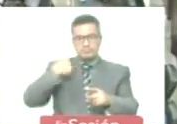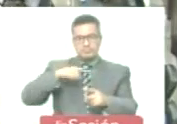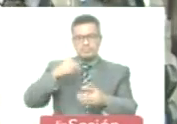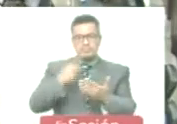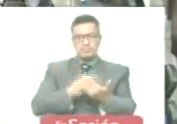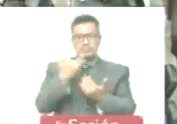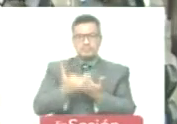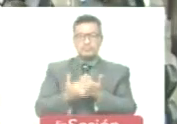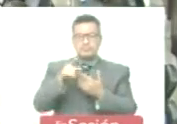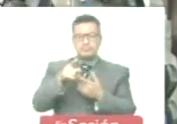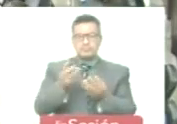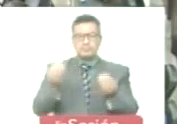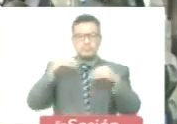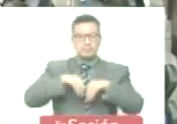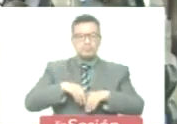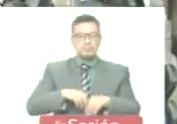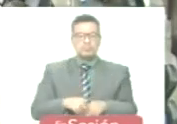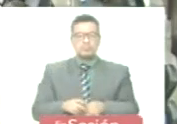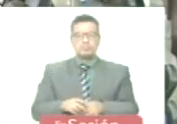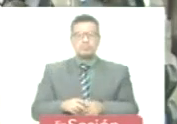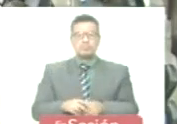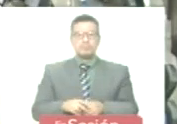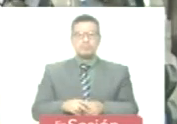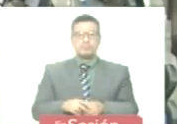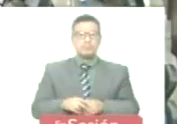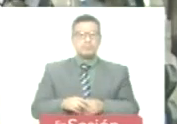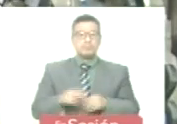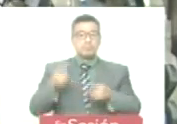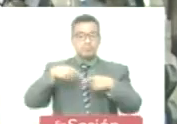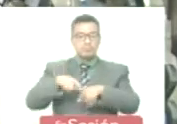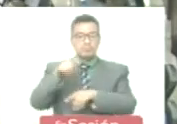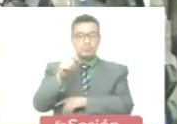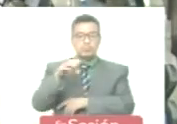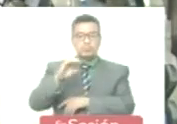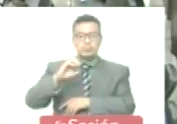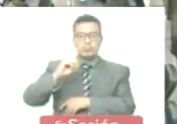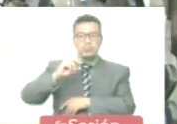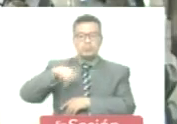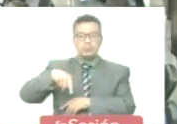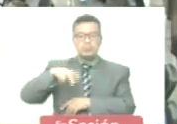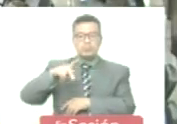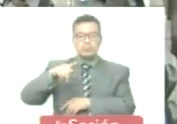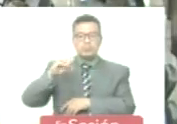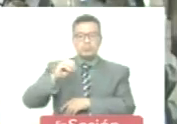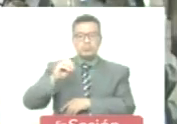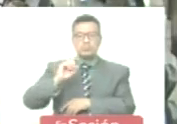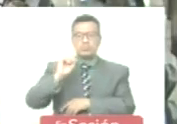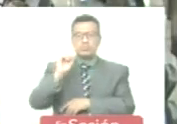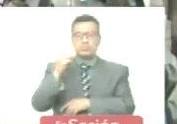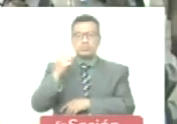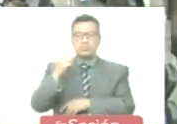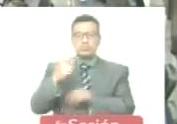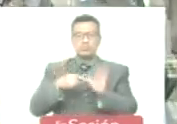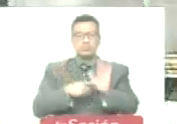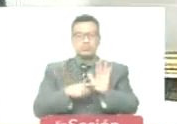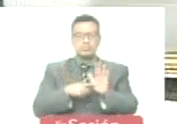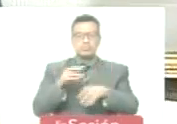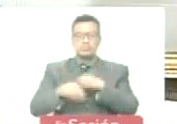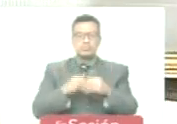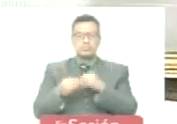proyecto. Gracias, de acuerdo. Puesto que en su intervención el diputado Campos de Surún hizo mención a una publicación que se